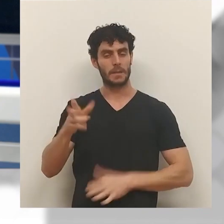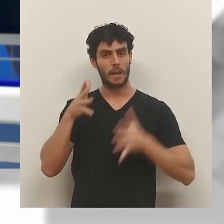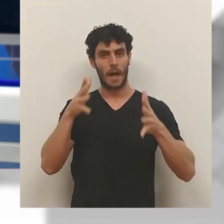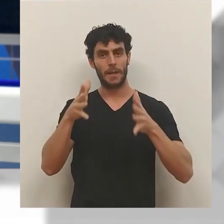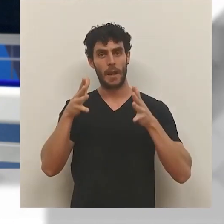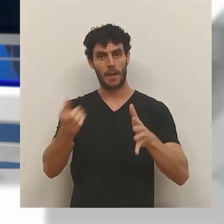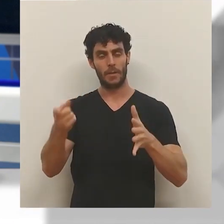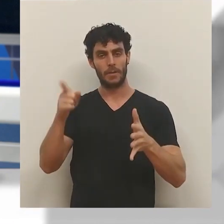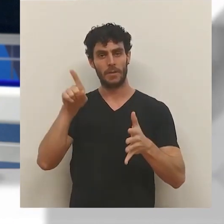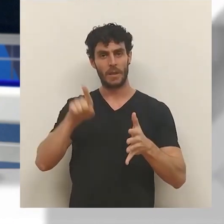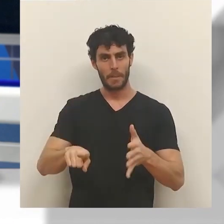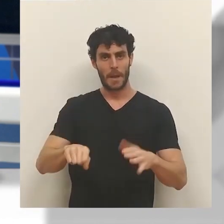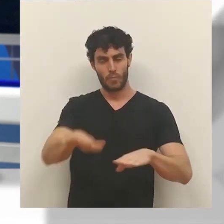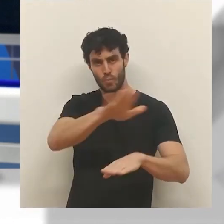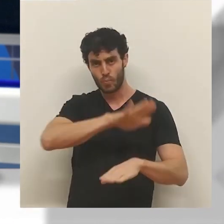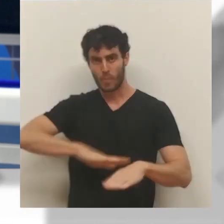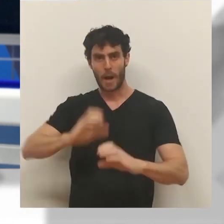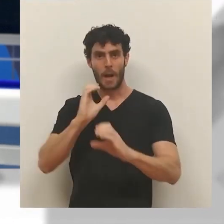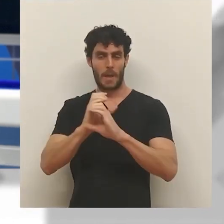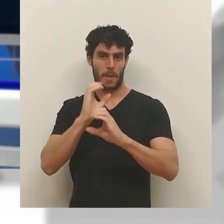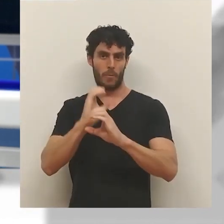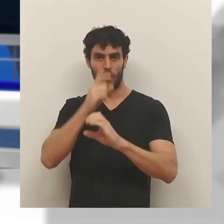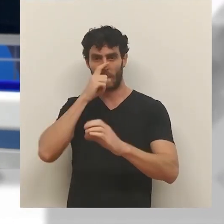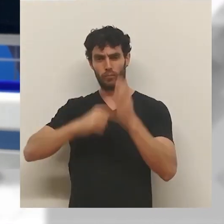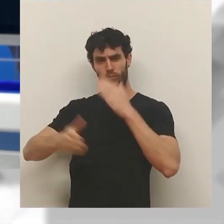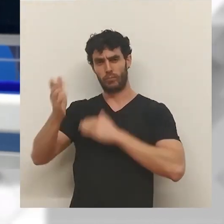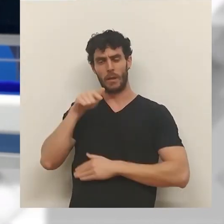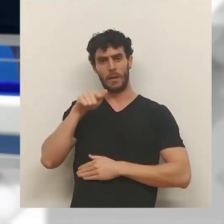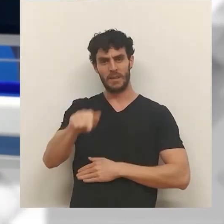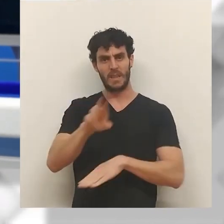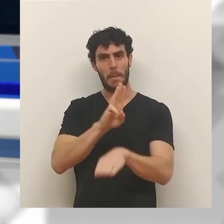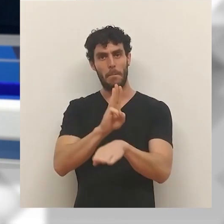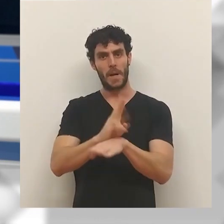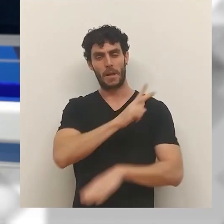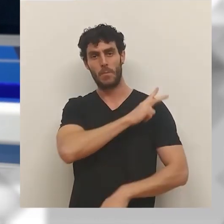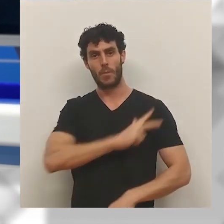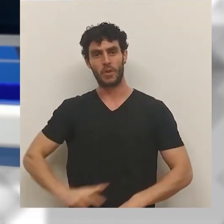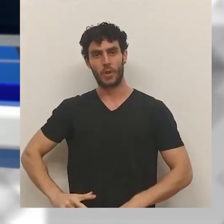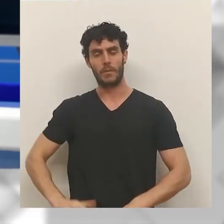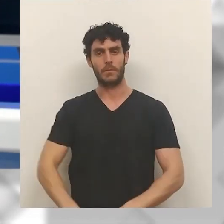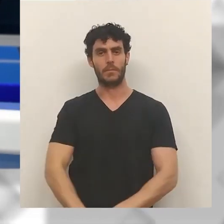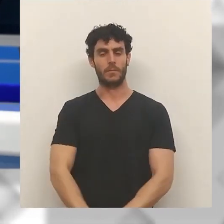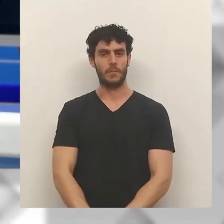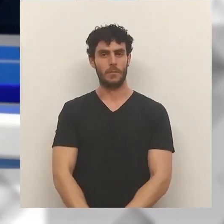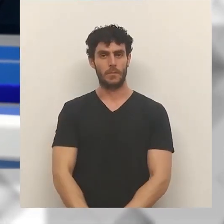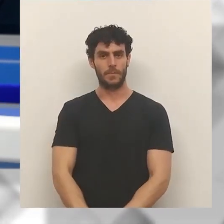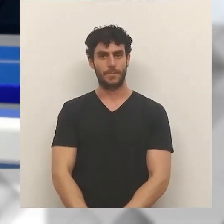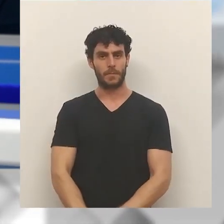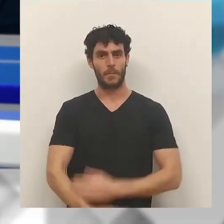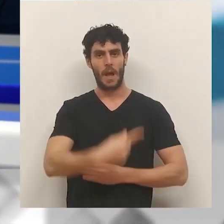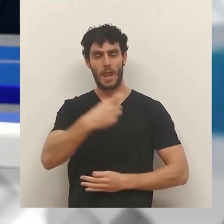comisaría de la calle Villegas y atención, la dársena de la antigua estación de autobuses se va a habilitar como aparcamiento provisional.